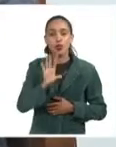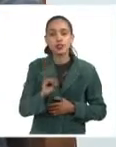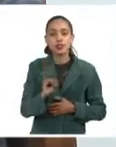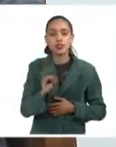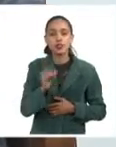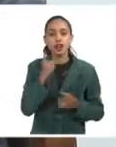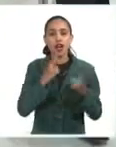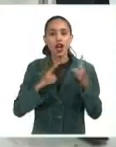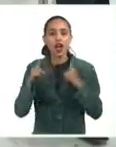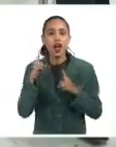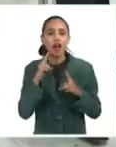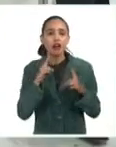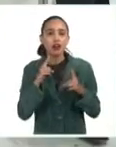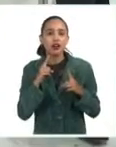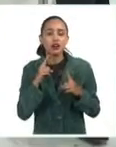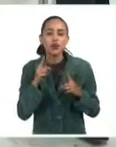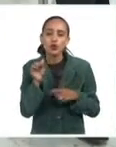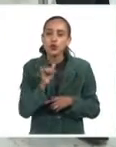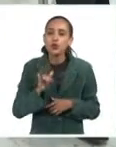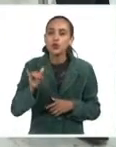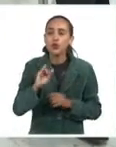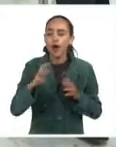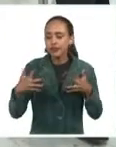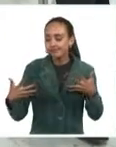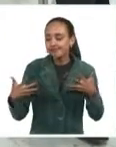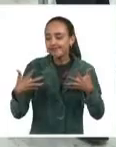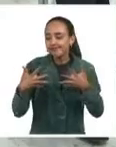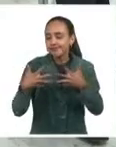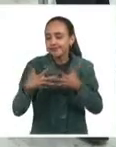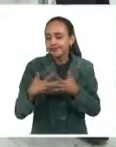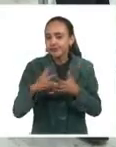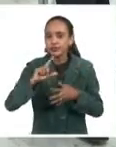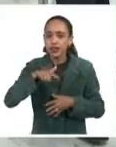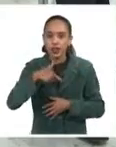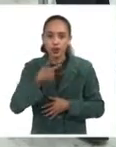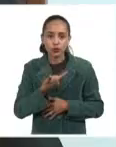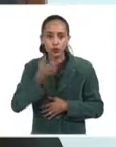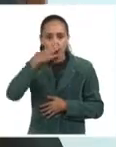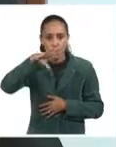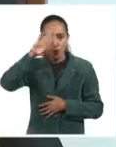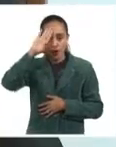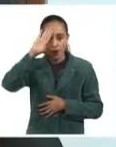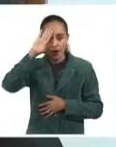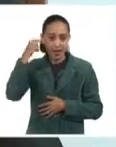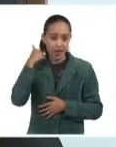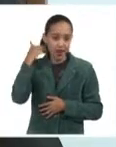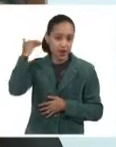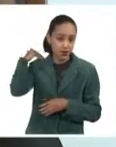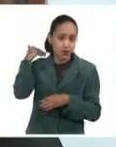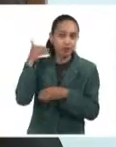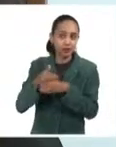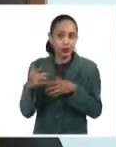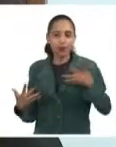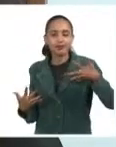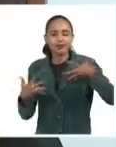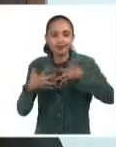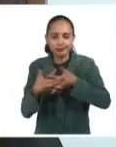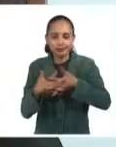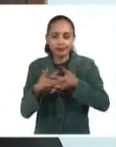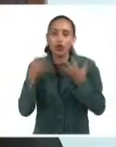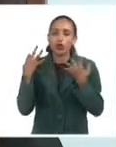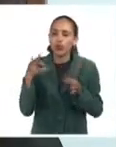hecho fortuito, sino que unió y que forjó la cultura cubana de entonces y la de estos tiempos, coincidieron.